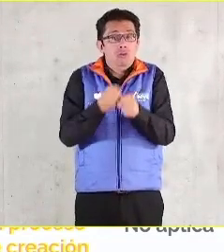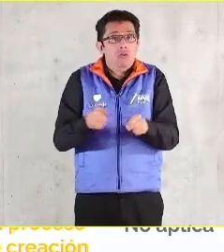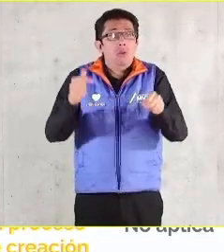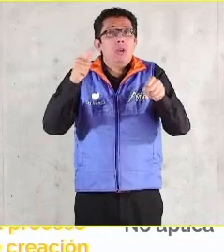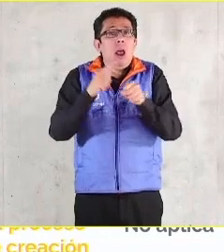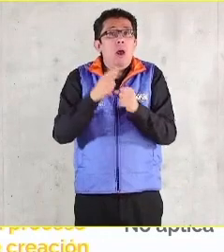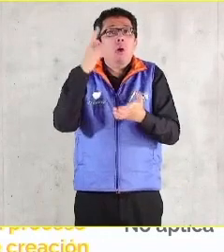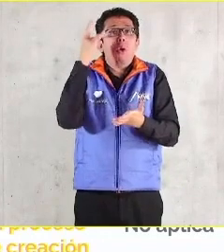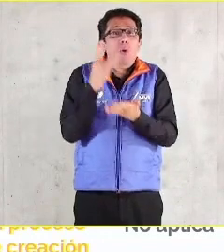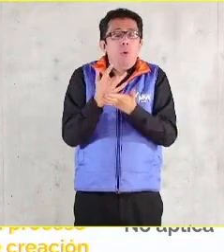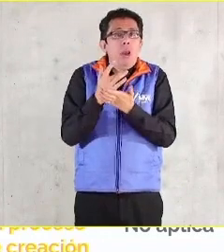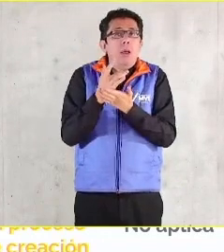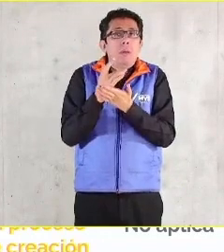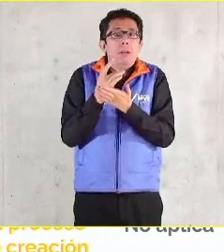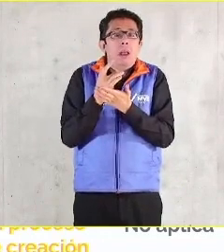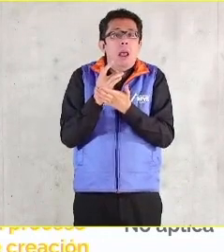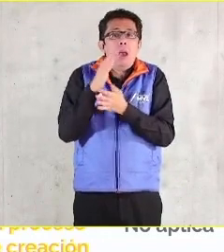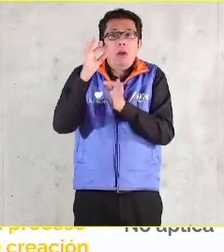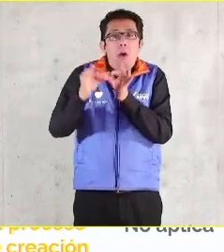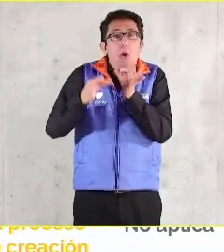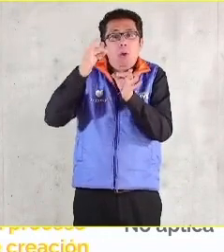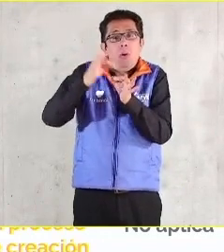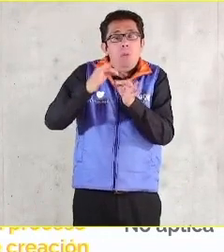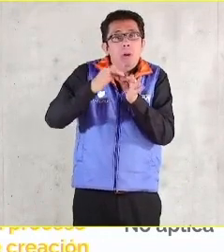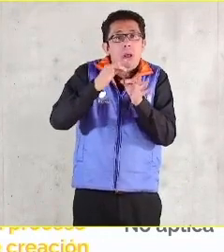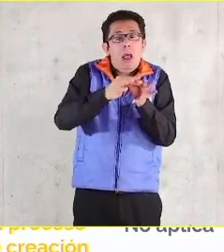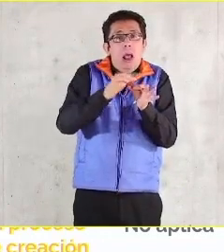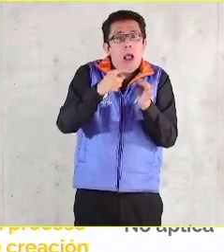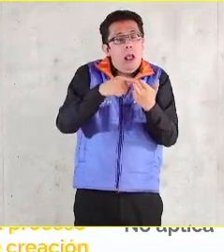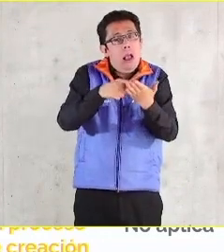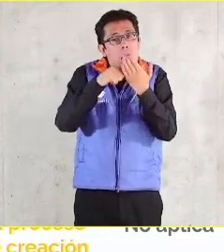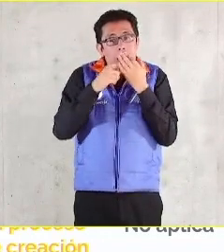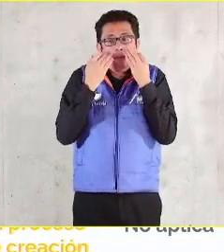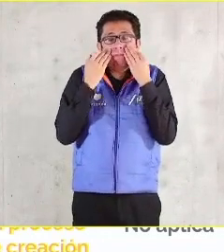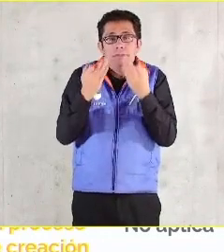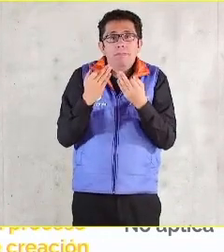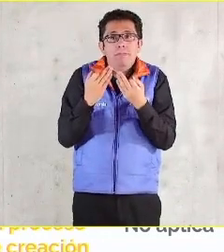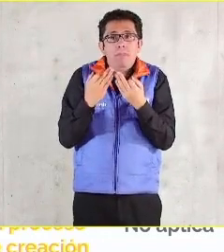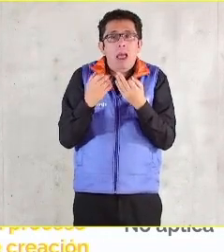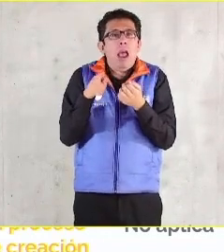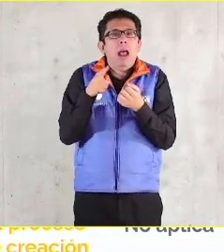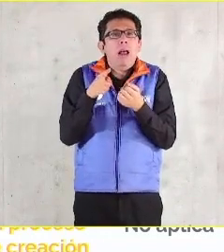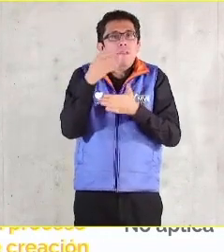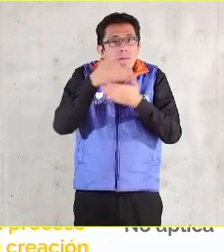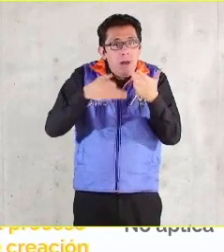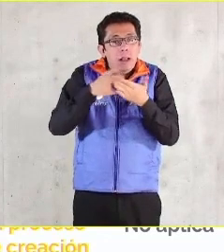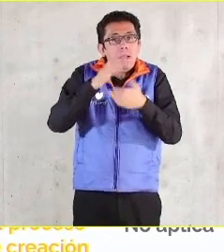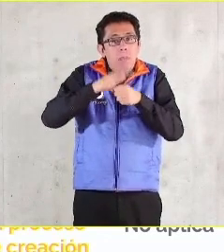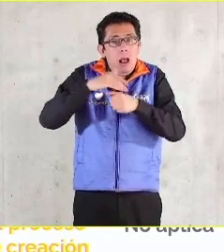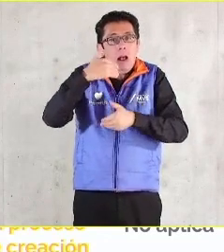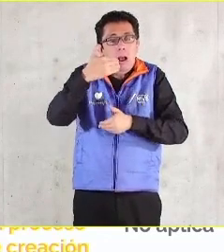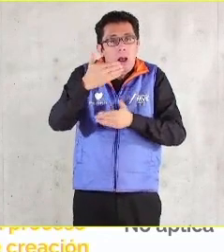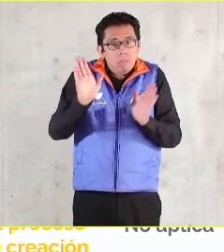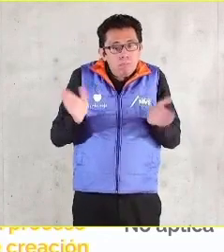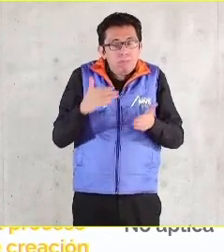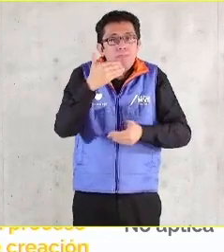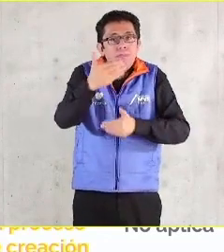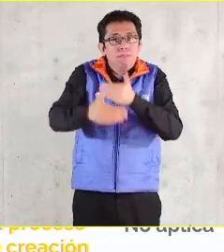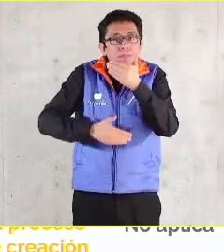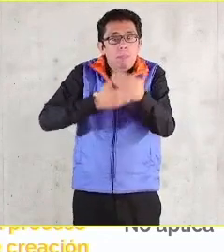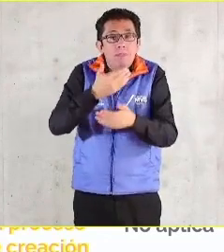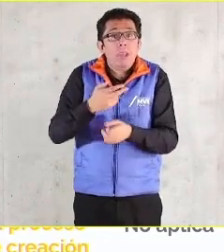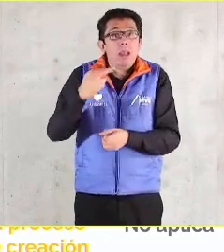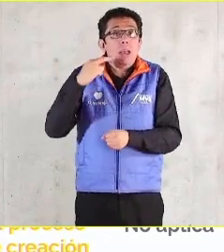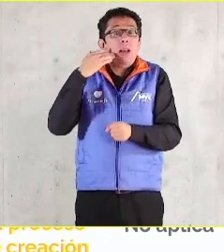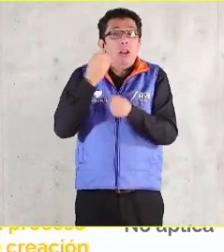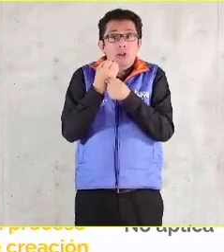basada en el cumplimiento de evidencias. No impulsaba la madurez, sino el cumplimiento. Y la responsabilidad social es algo voluntario, es